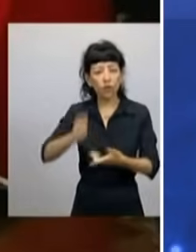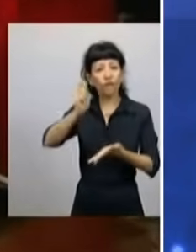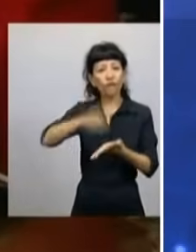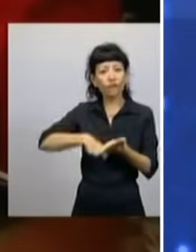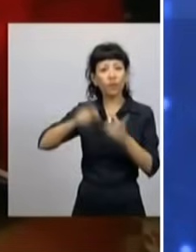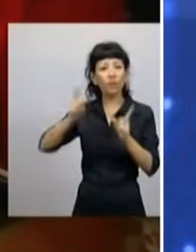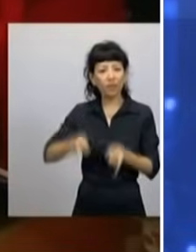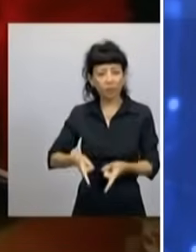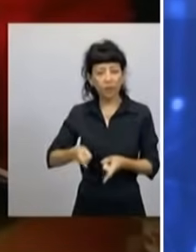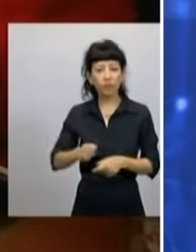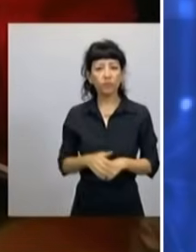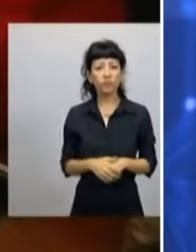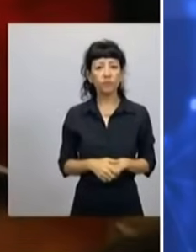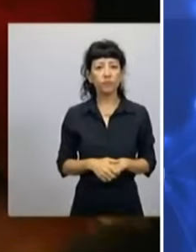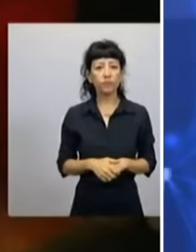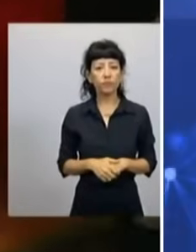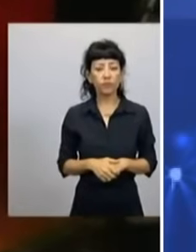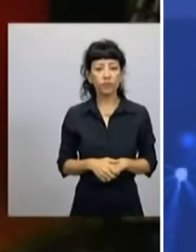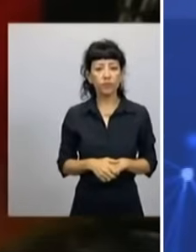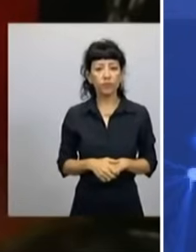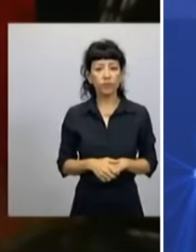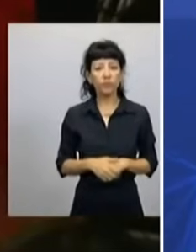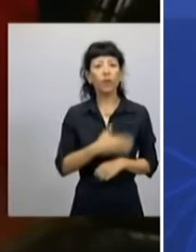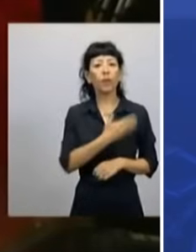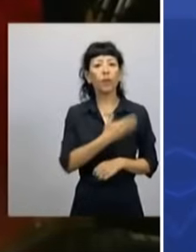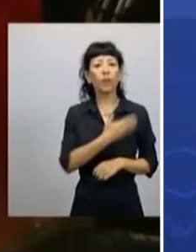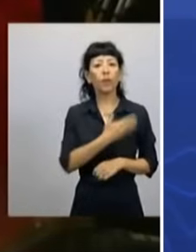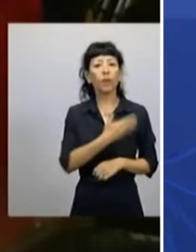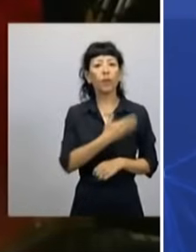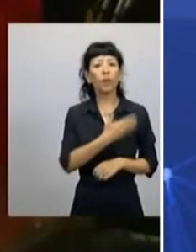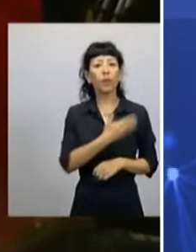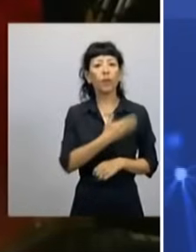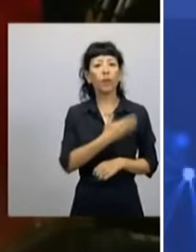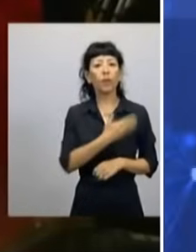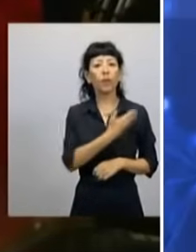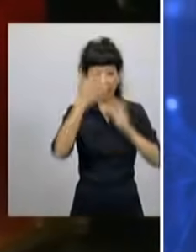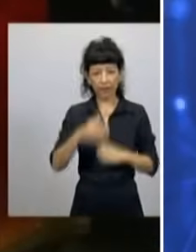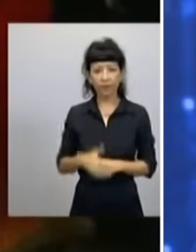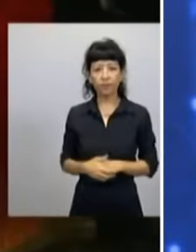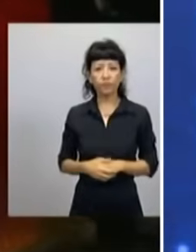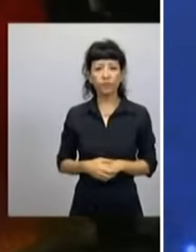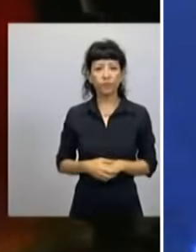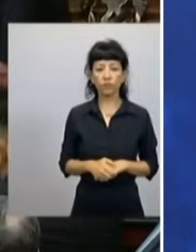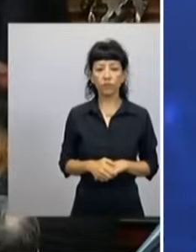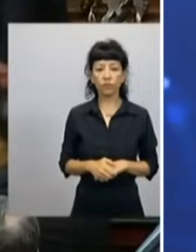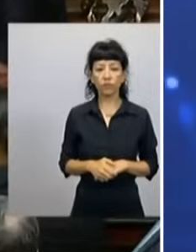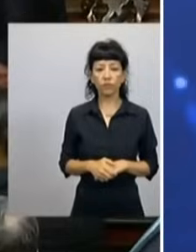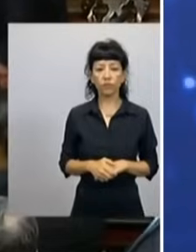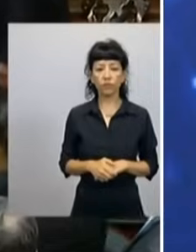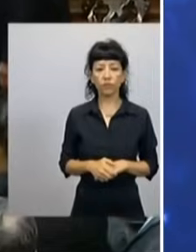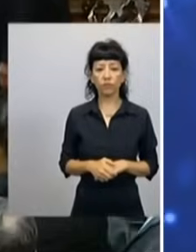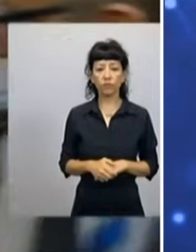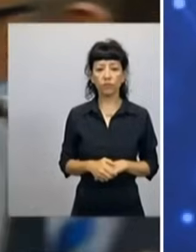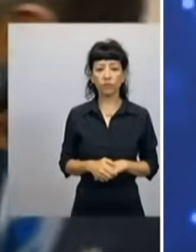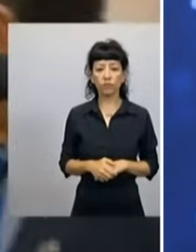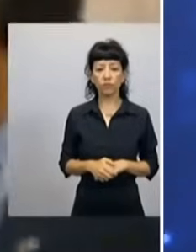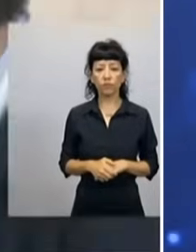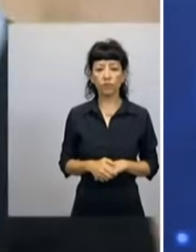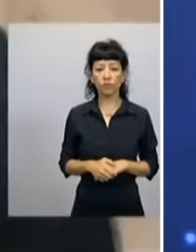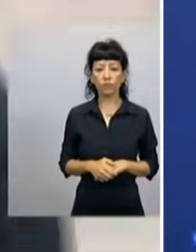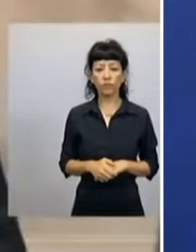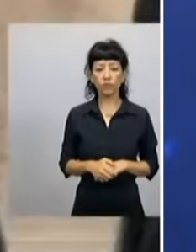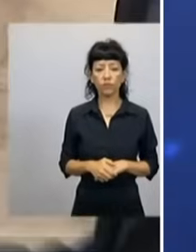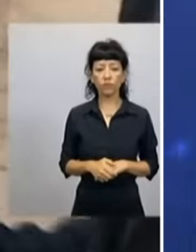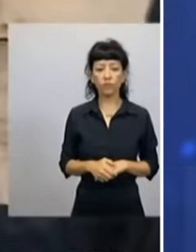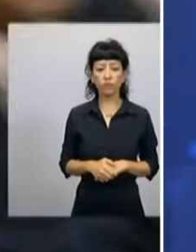la quita del impuesto a las ganancias. En septiembre, el exministro de Economía y también candidato presidencial del kirchnerismo, Sergio Massa,